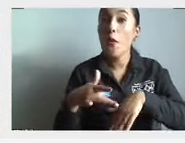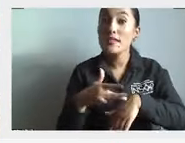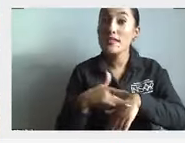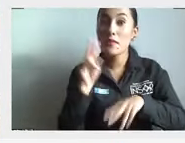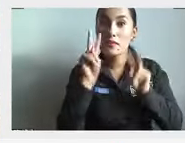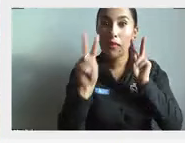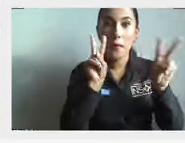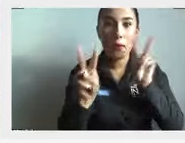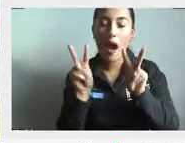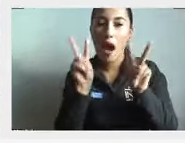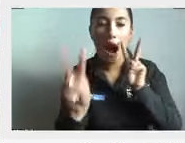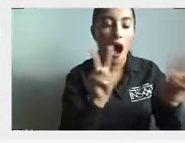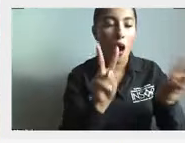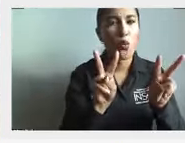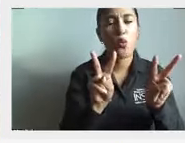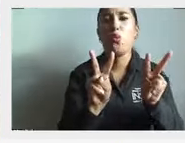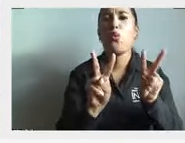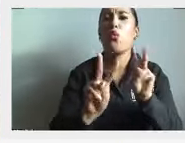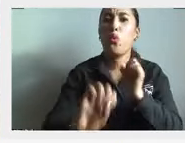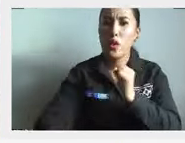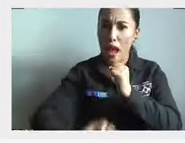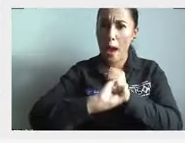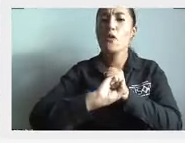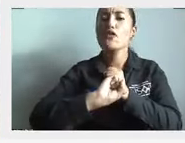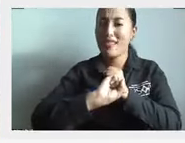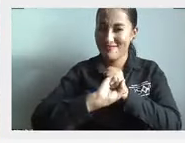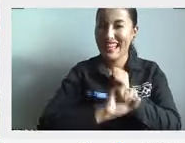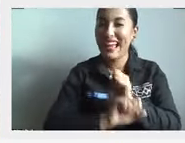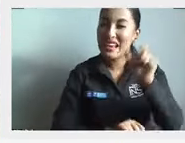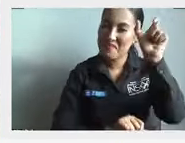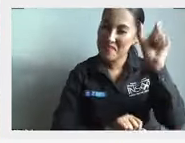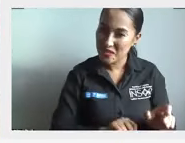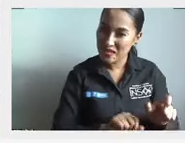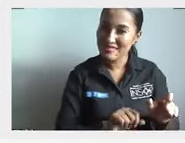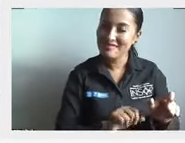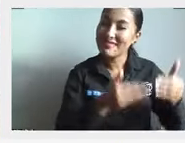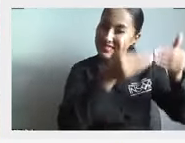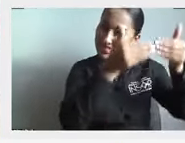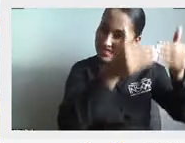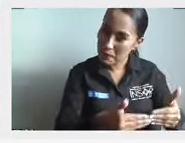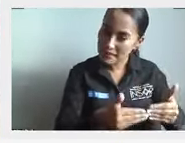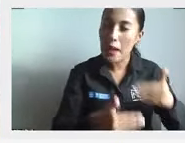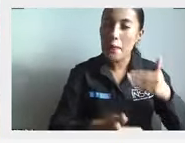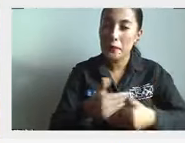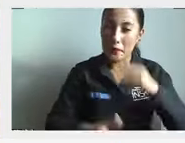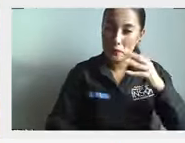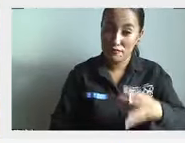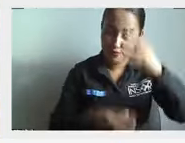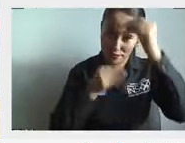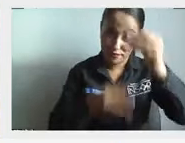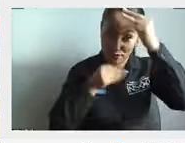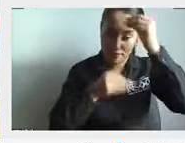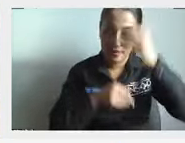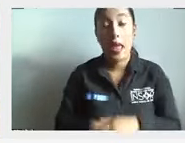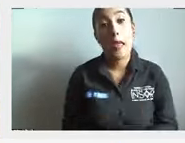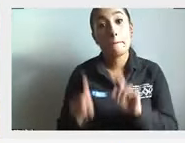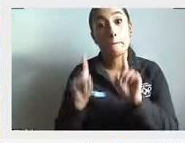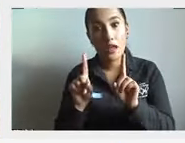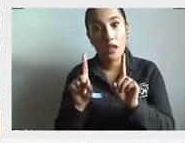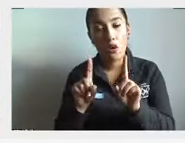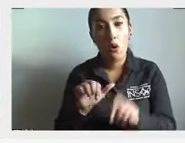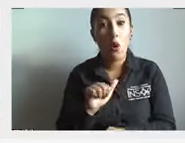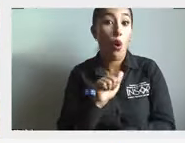puede apoyar mucho a las personas con discapacidad en sus procesos de aprendizaje, pero también puede apoyar al miembro